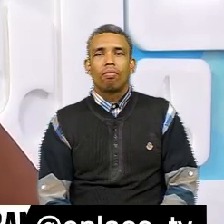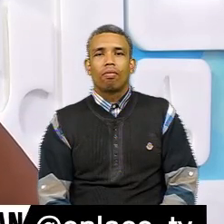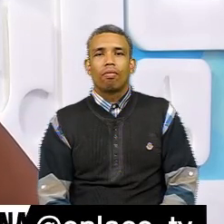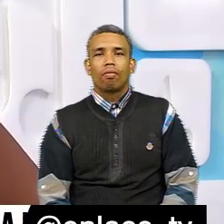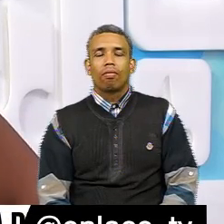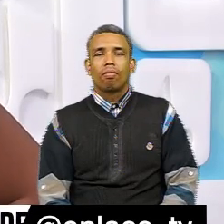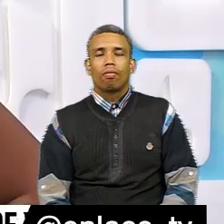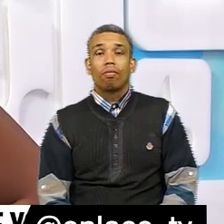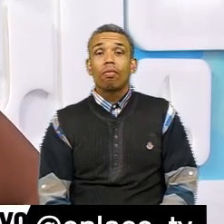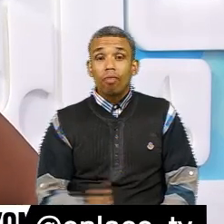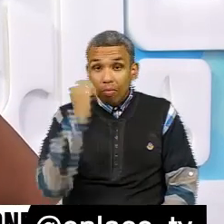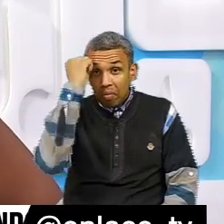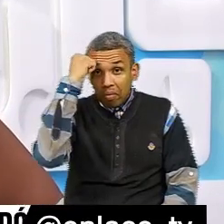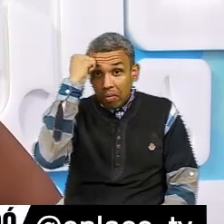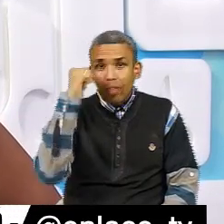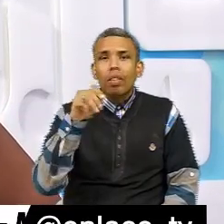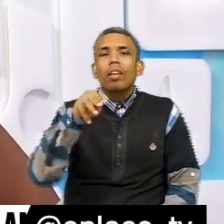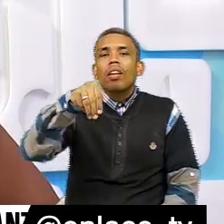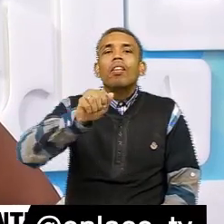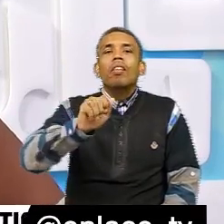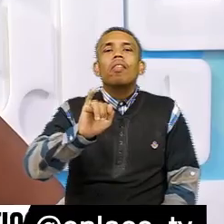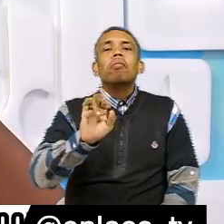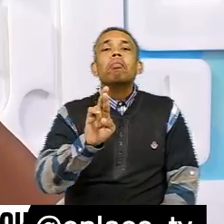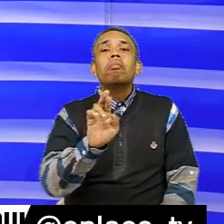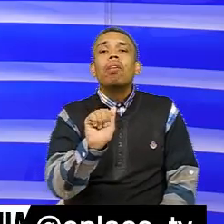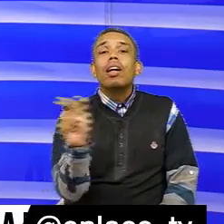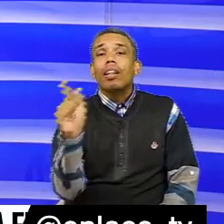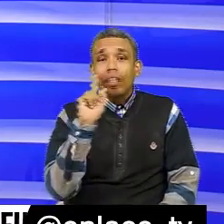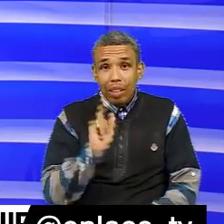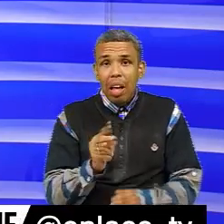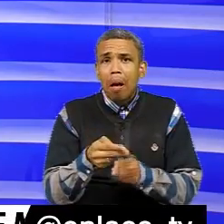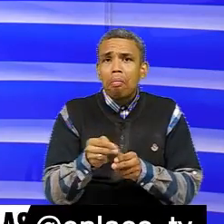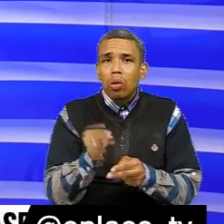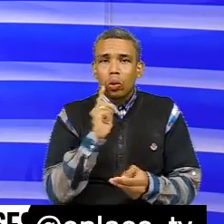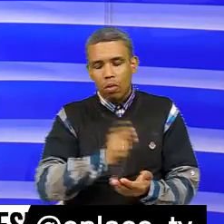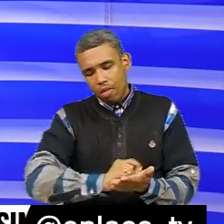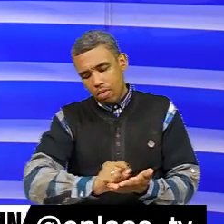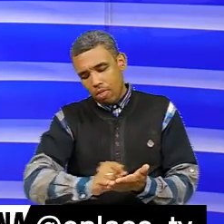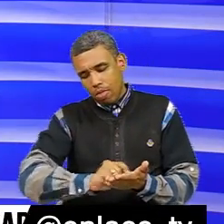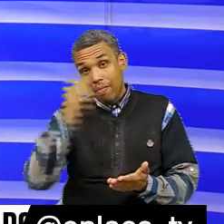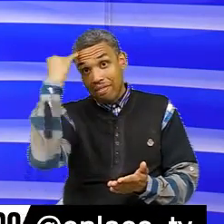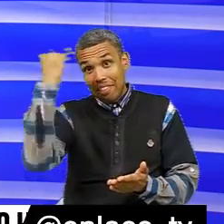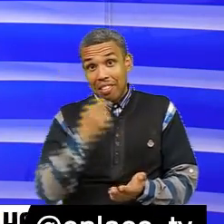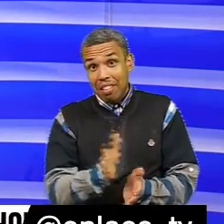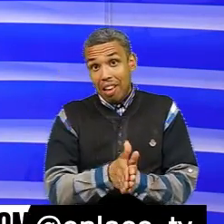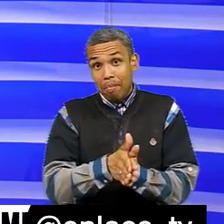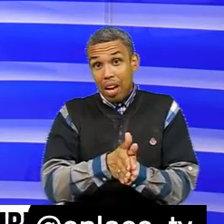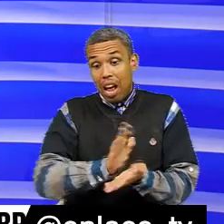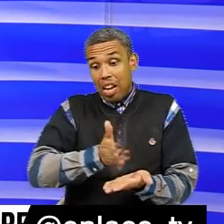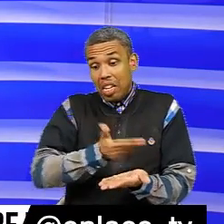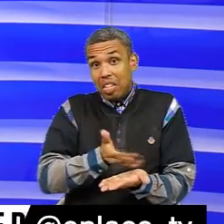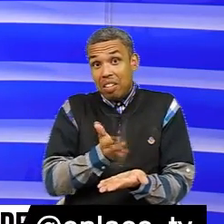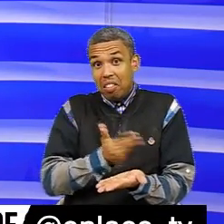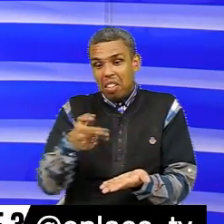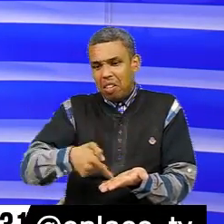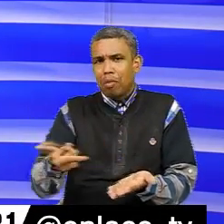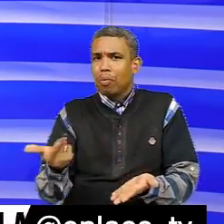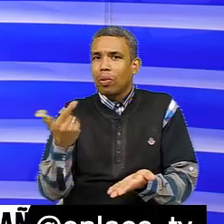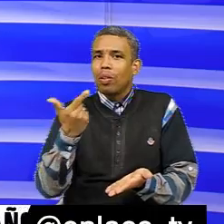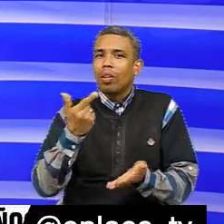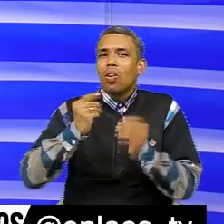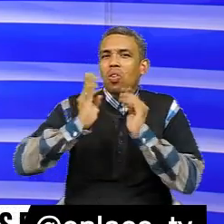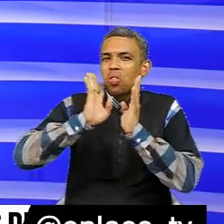profesora Mayda Luz Urzola prepara la segunda edición de su libro Una perrita llamada Princesa, dedicado a los niños y al amor por